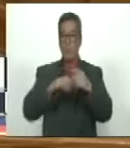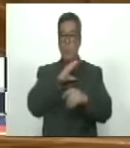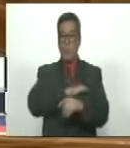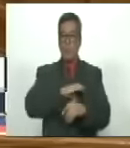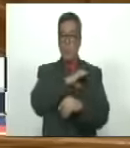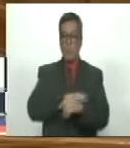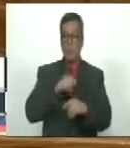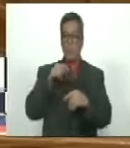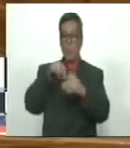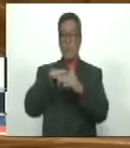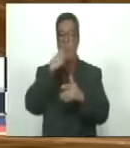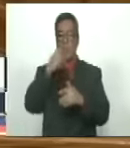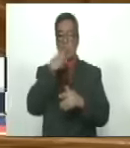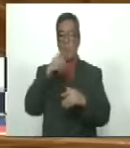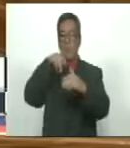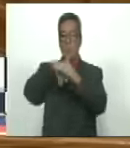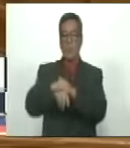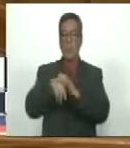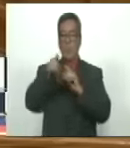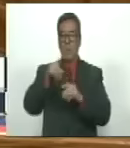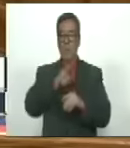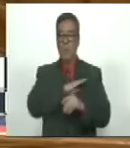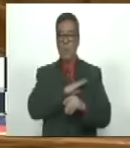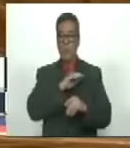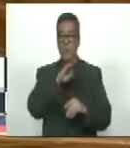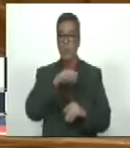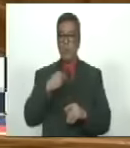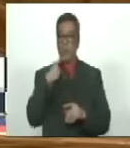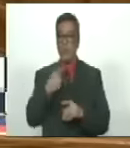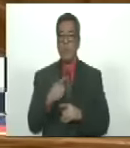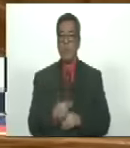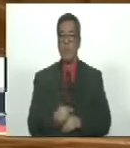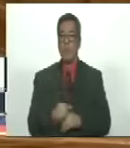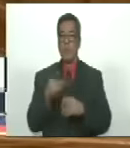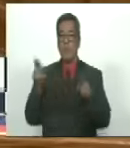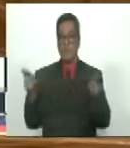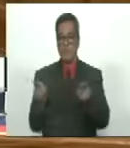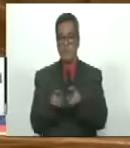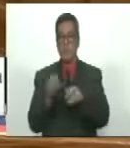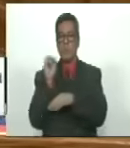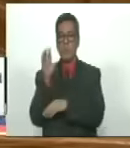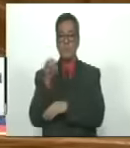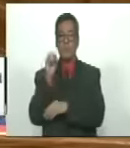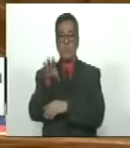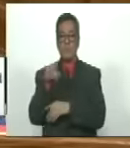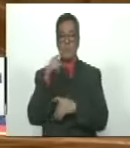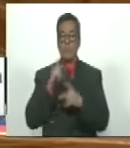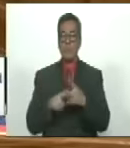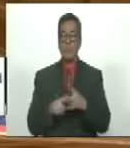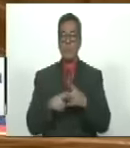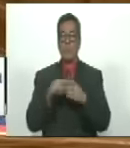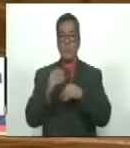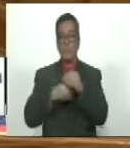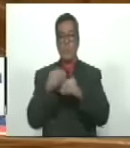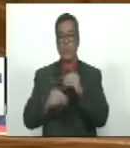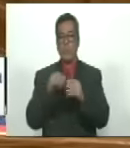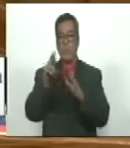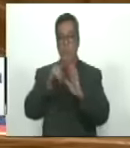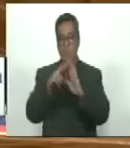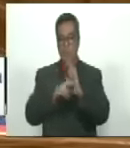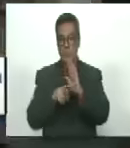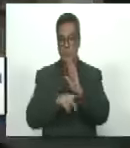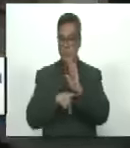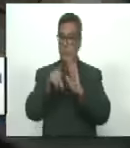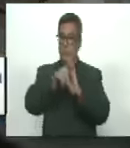que lleva esta ley, me toca a mí dar una breve exposición de cuál es el contenido de esta norma que